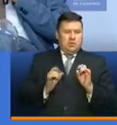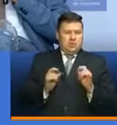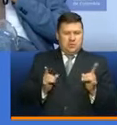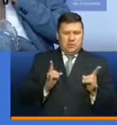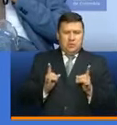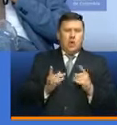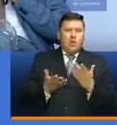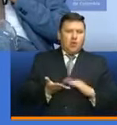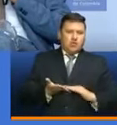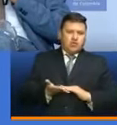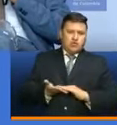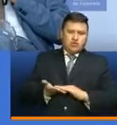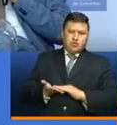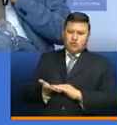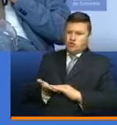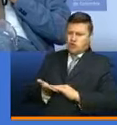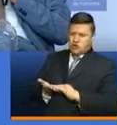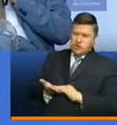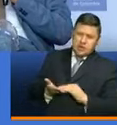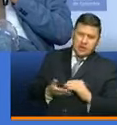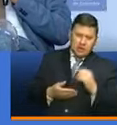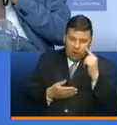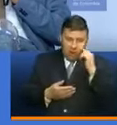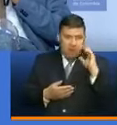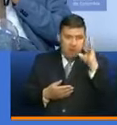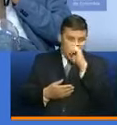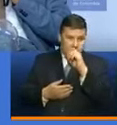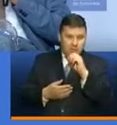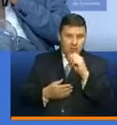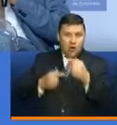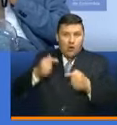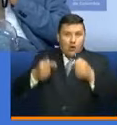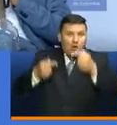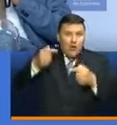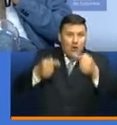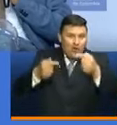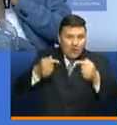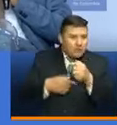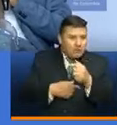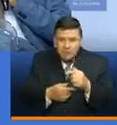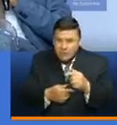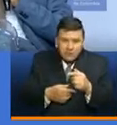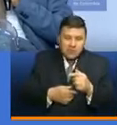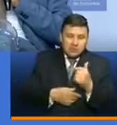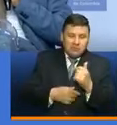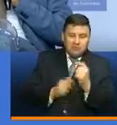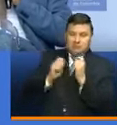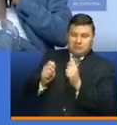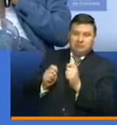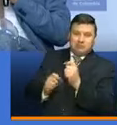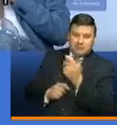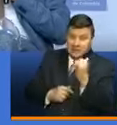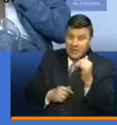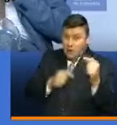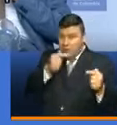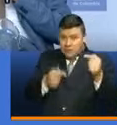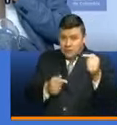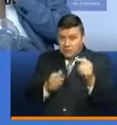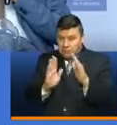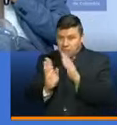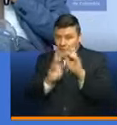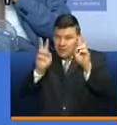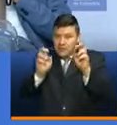qué tipo de soluciones estábamos esperando, ¿no? Entonces, si se fijan en el propio concurso, y ahora paso a hablar brevemente del concurso, pero